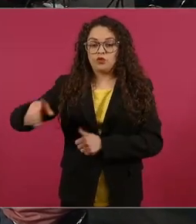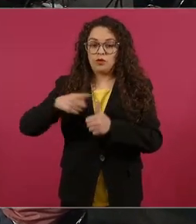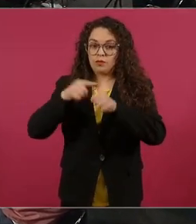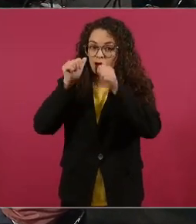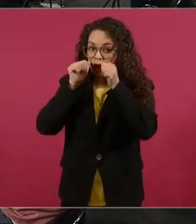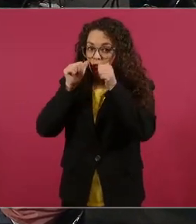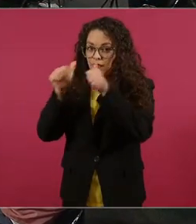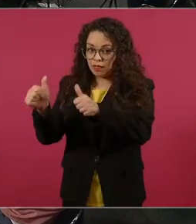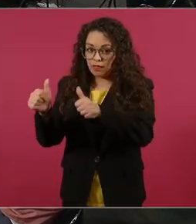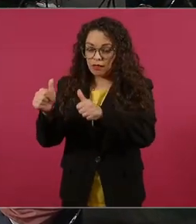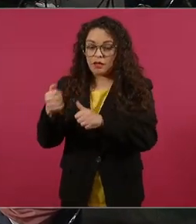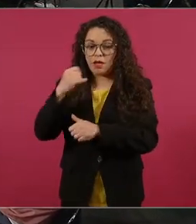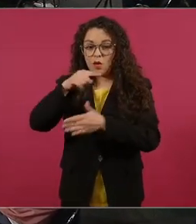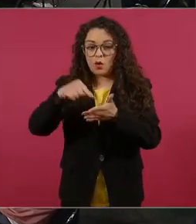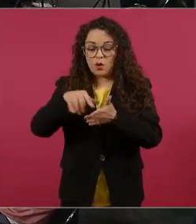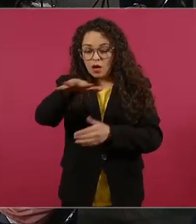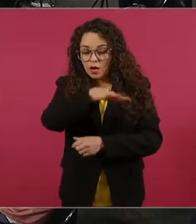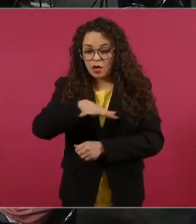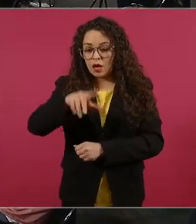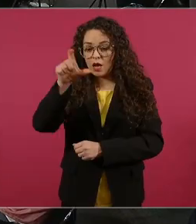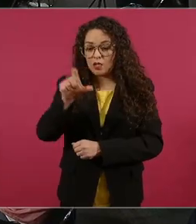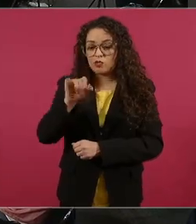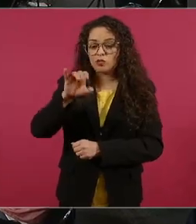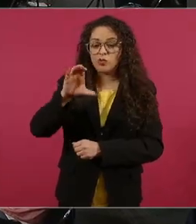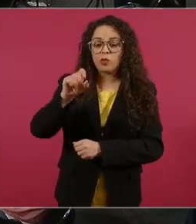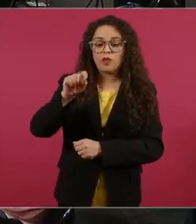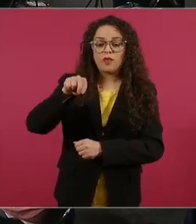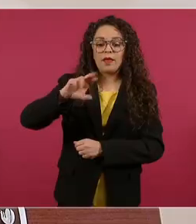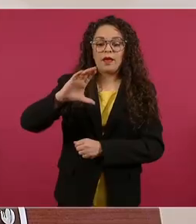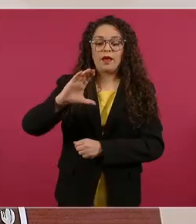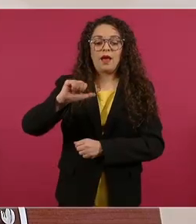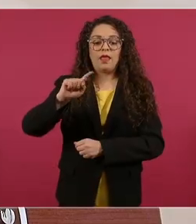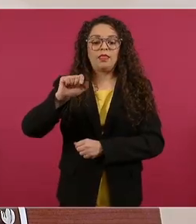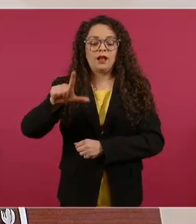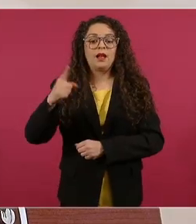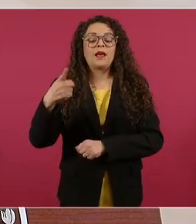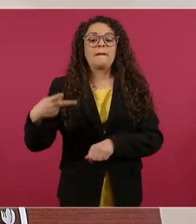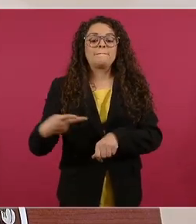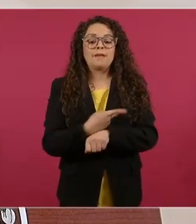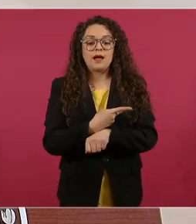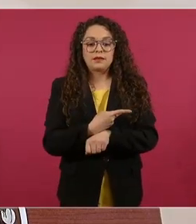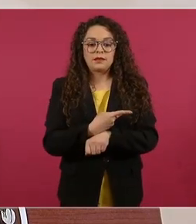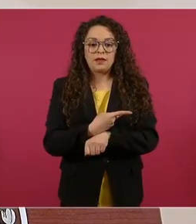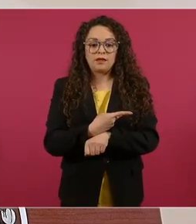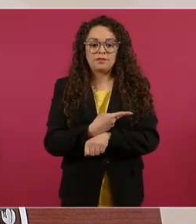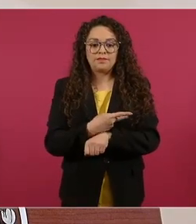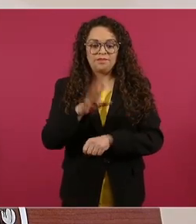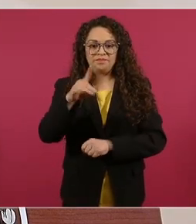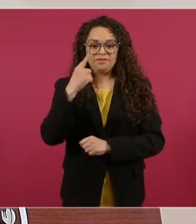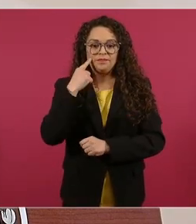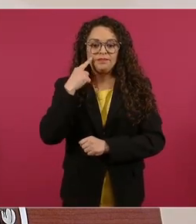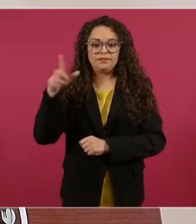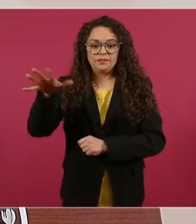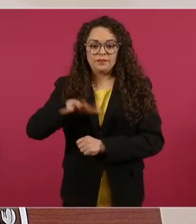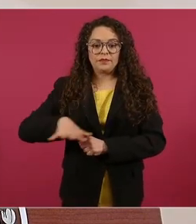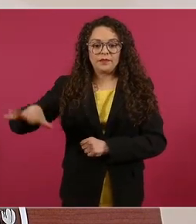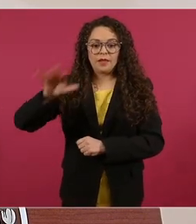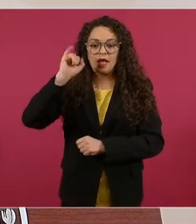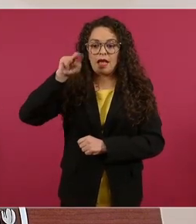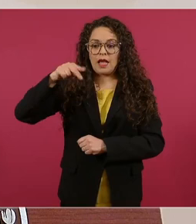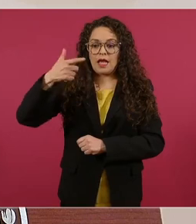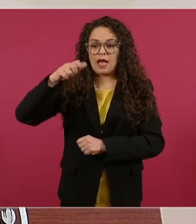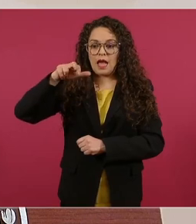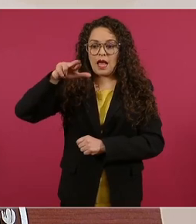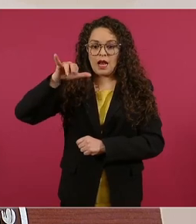de Jicotenca, la verdad es que lo que se ha venido ocurriendo ahí es que este ingenio dejó ya de moler